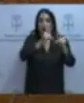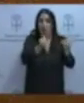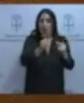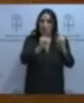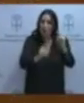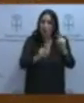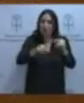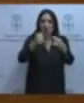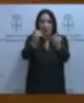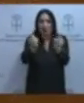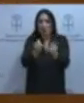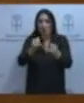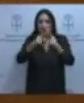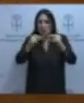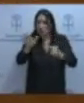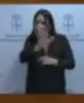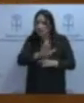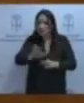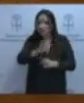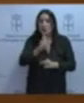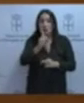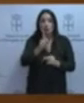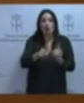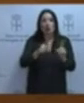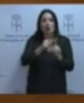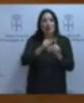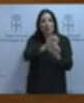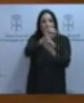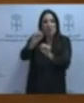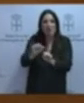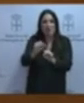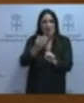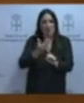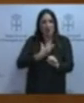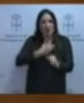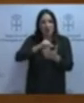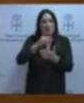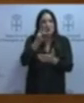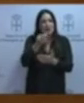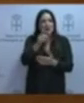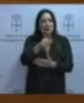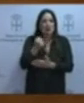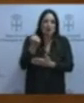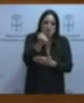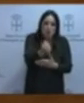concellos asturianos. No solo para defender la autonomía local, sino para fortalecerla y afondar en ella